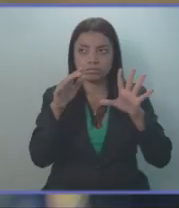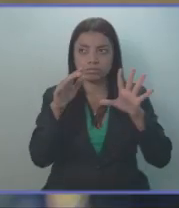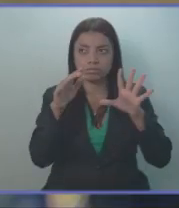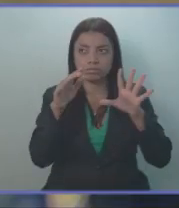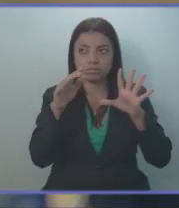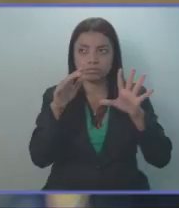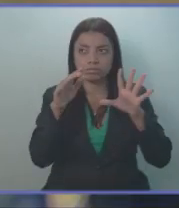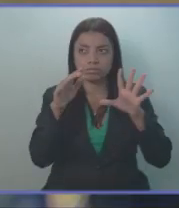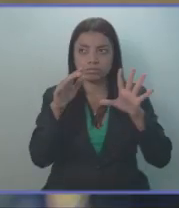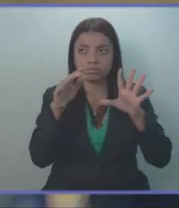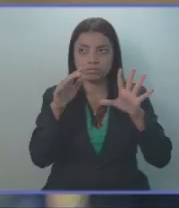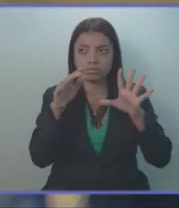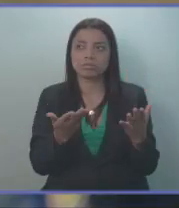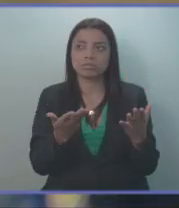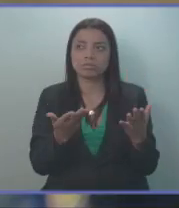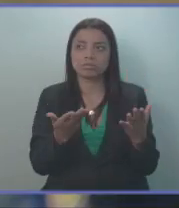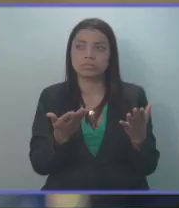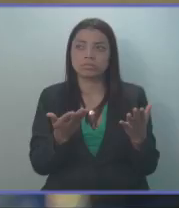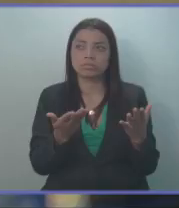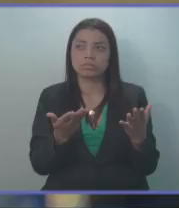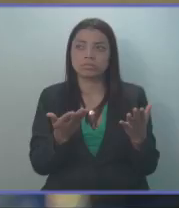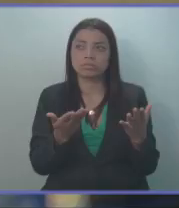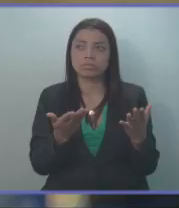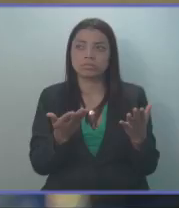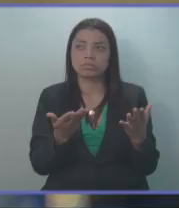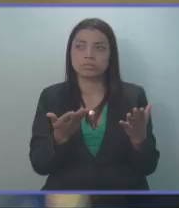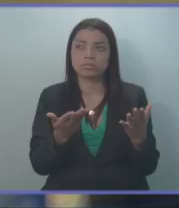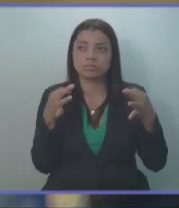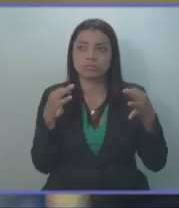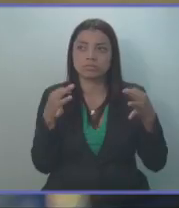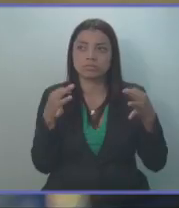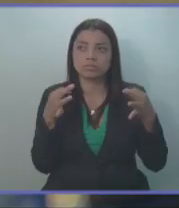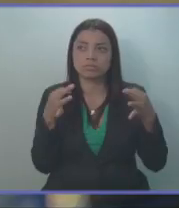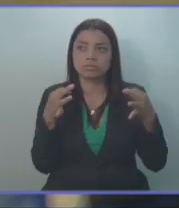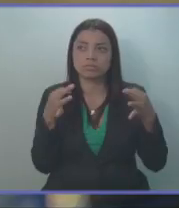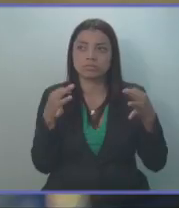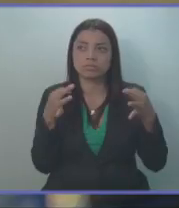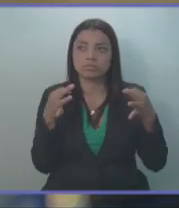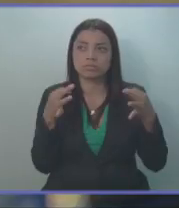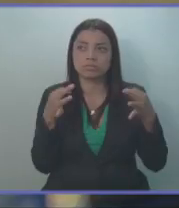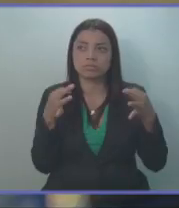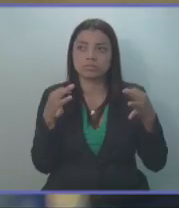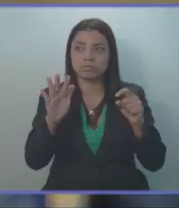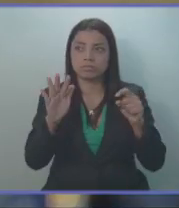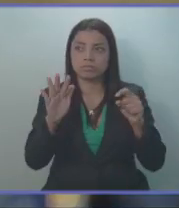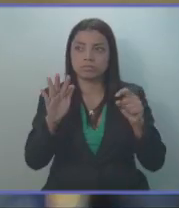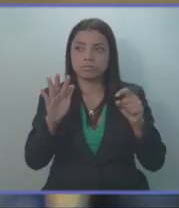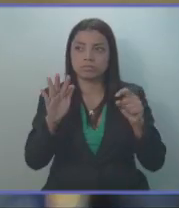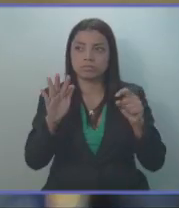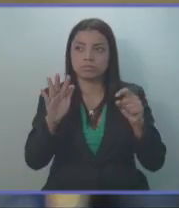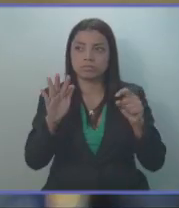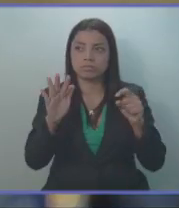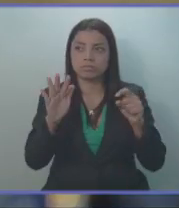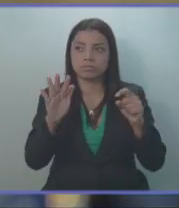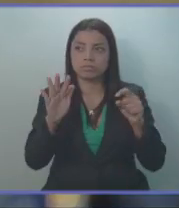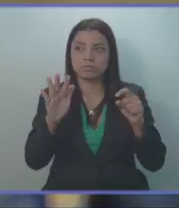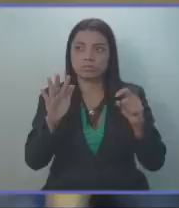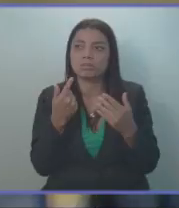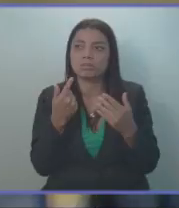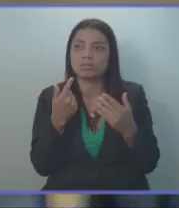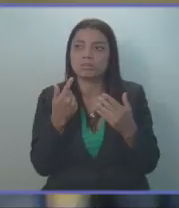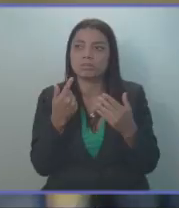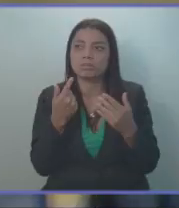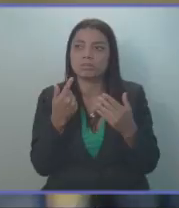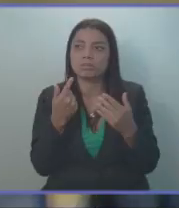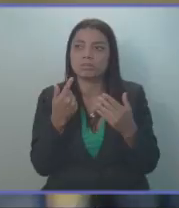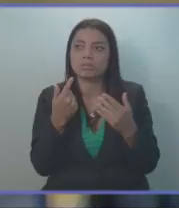2018, aprobó el decreto legislativo número 86 con el objeto de contribuir a la seguridad alimentaria